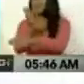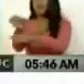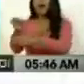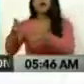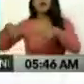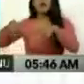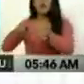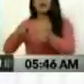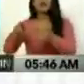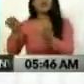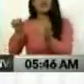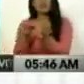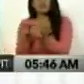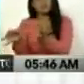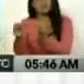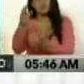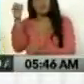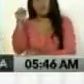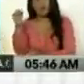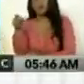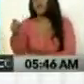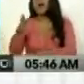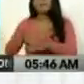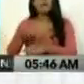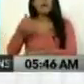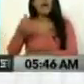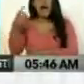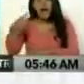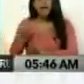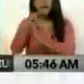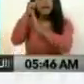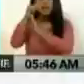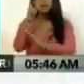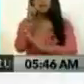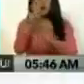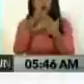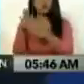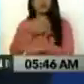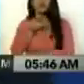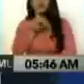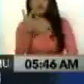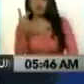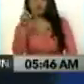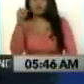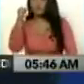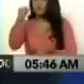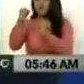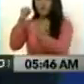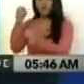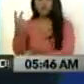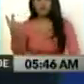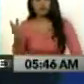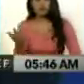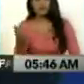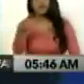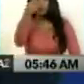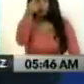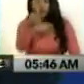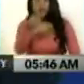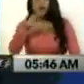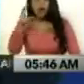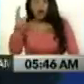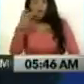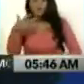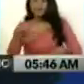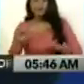Nariño, esto para investigar la muerte de los dirigentes comunitarios Rodrigo Cabrera y Danilo Bolaños Díaz. Recordemos que además Colombia está también en un proceso